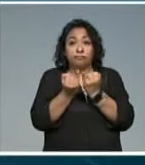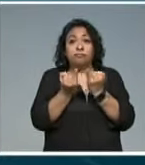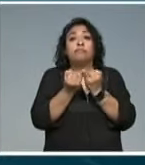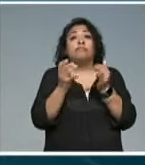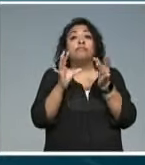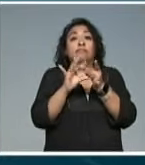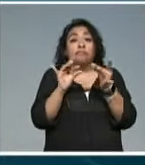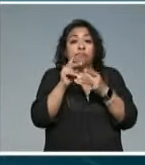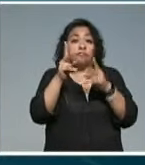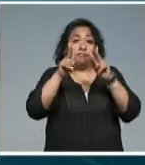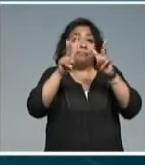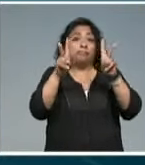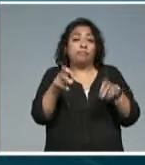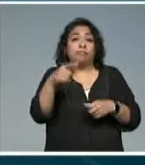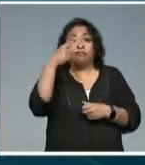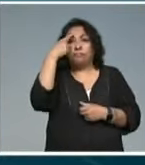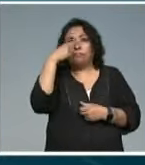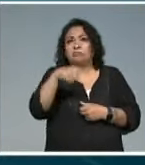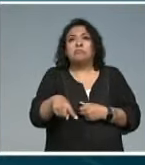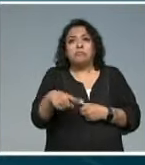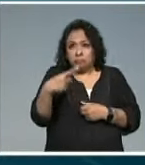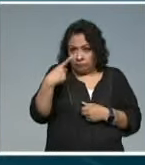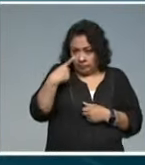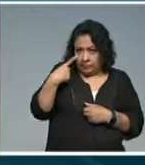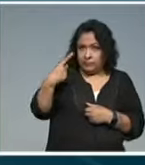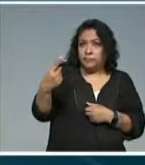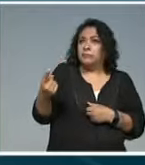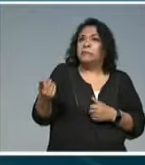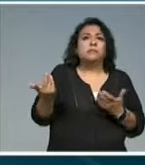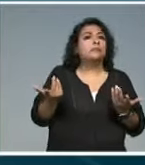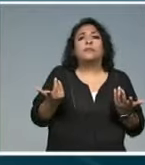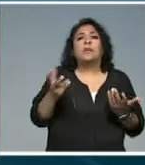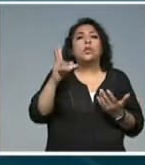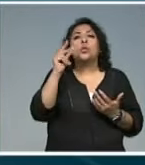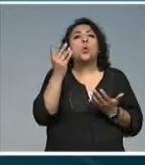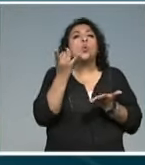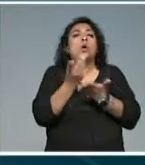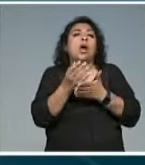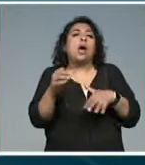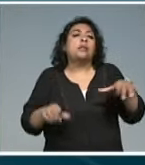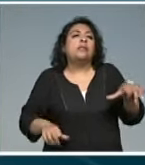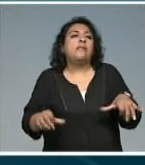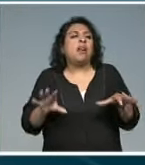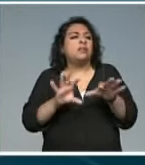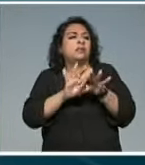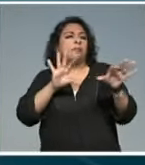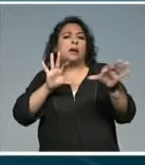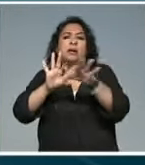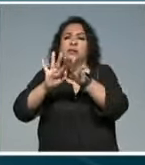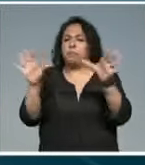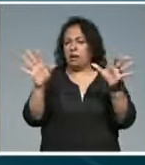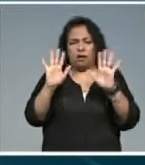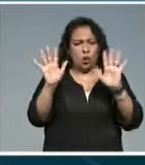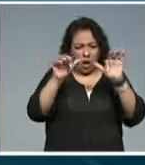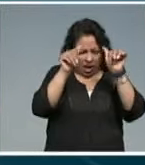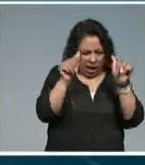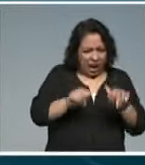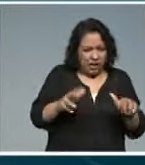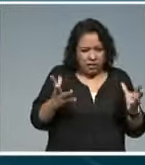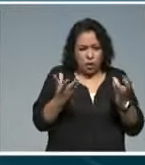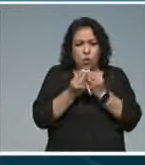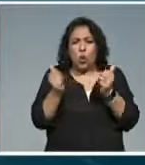hable de estos temas para que no perdamos de vista que no son actividades que estén desunidas, la creación artística